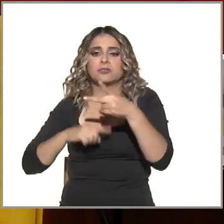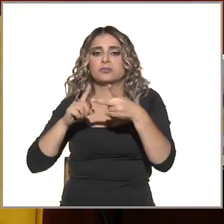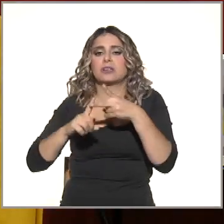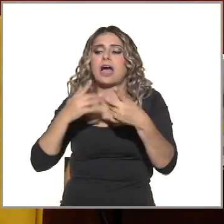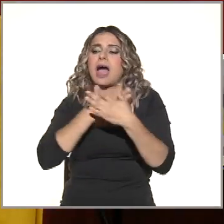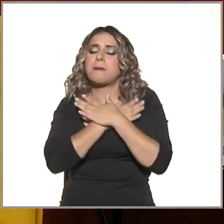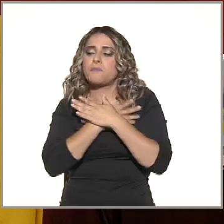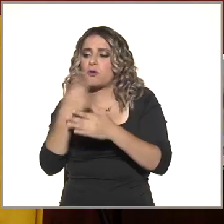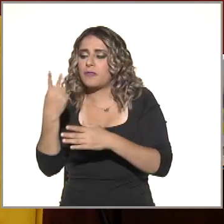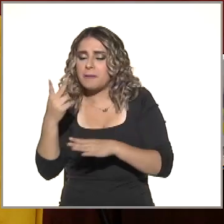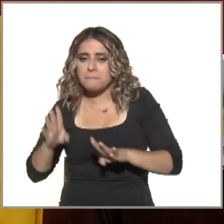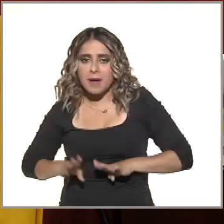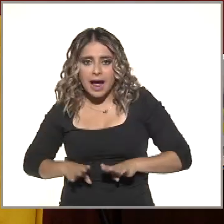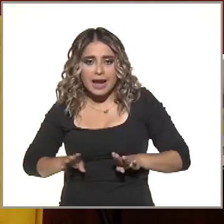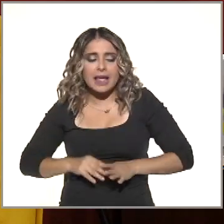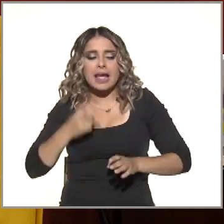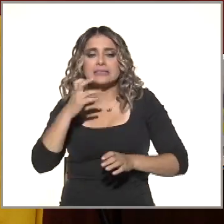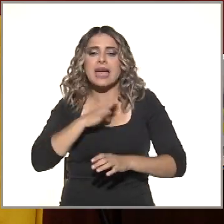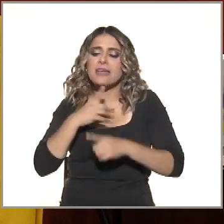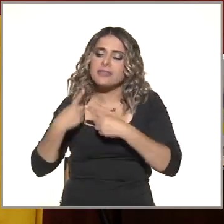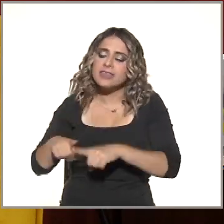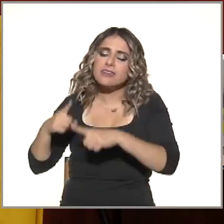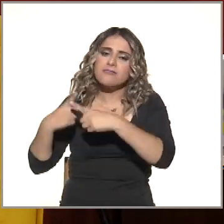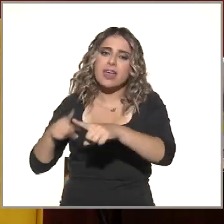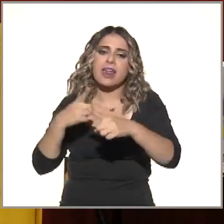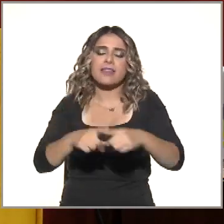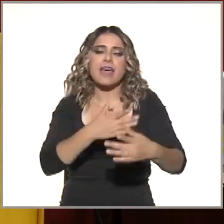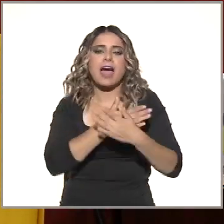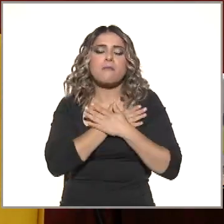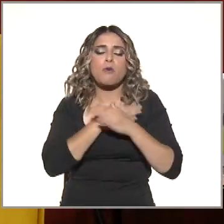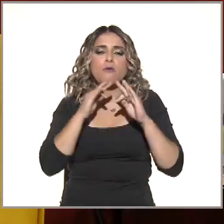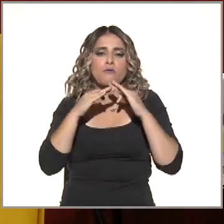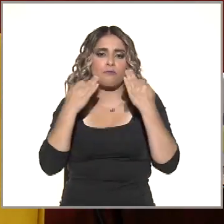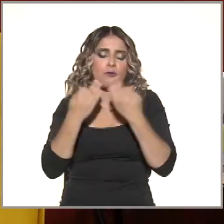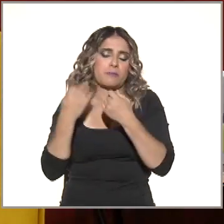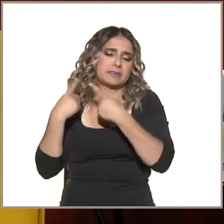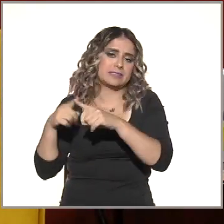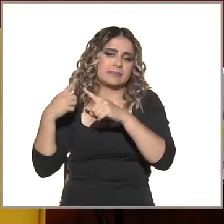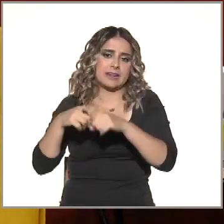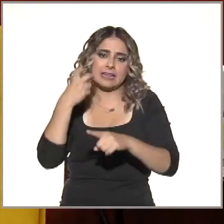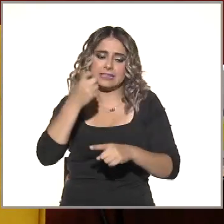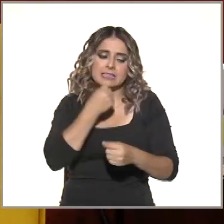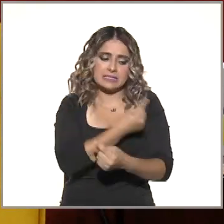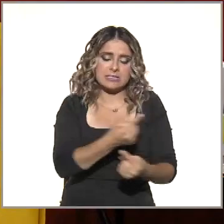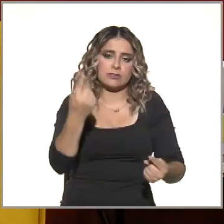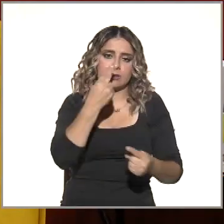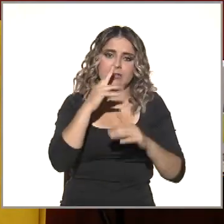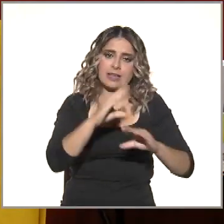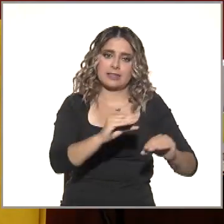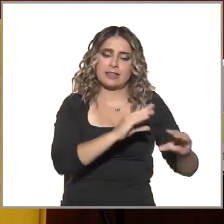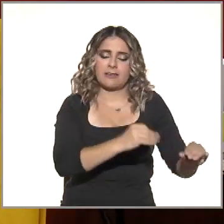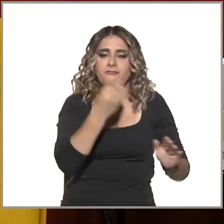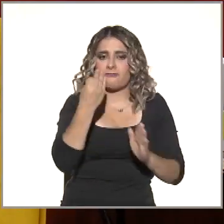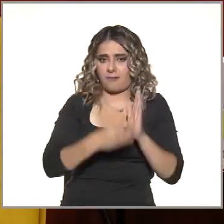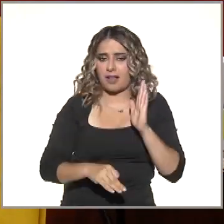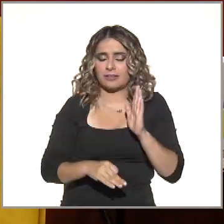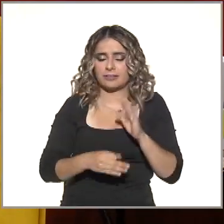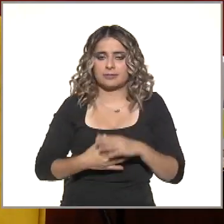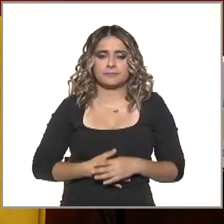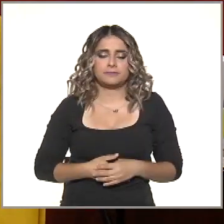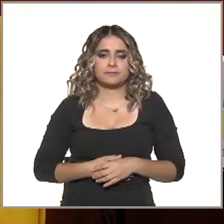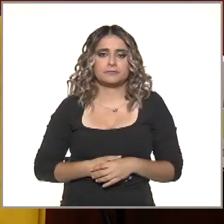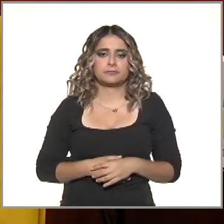el amor de pareja, ¿no? Que son miles de pequeños matices que todos vivimos y que en